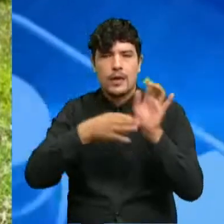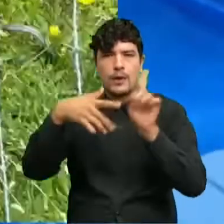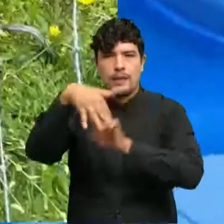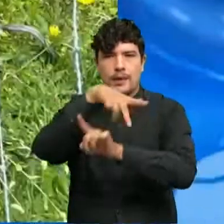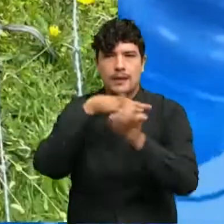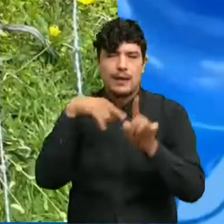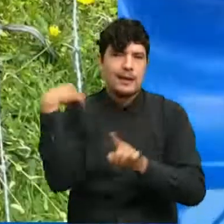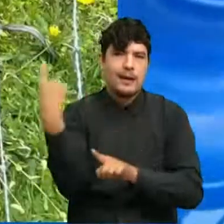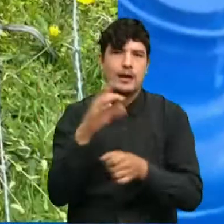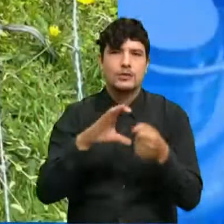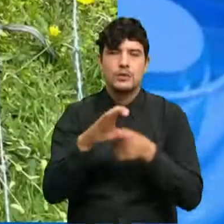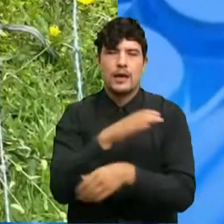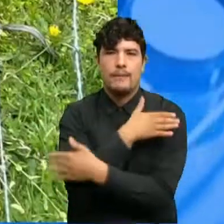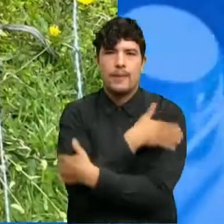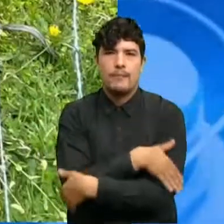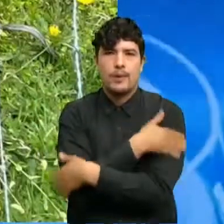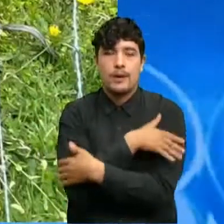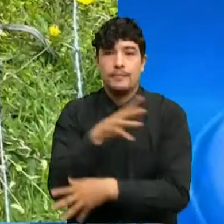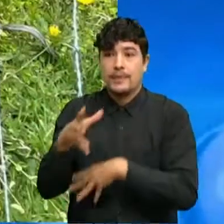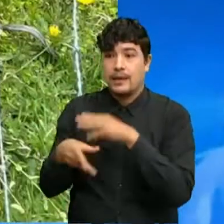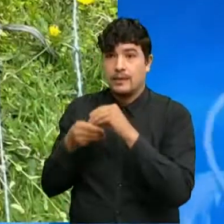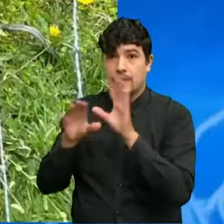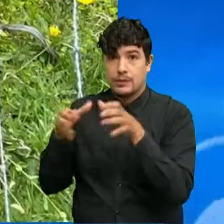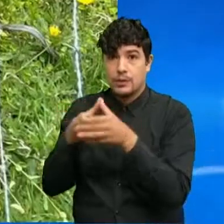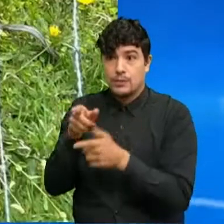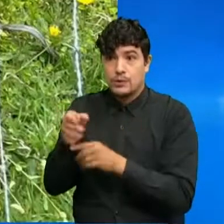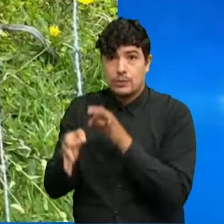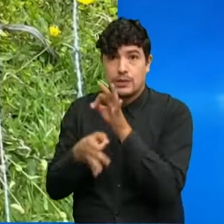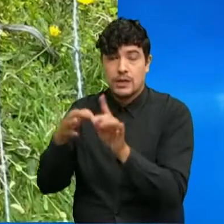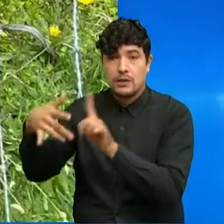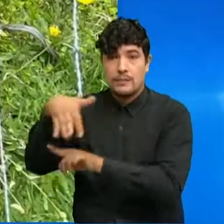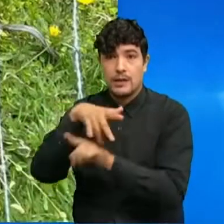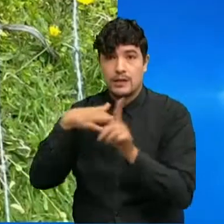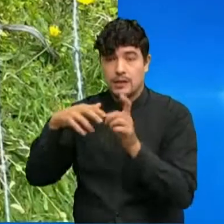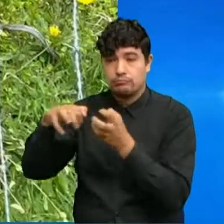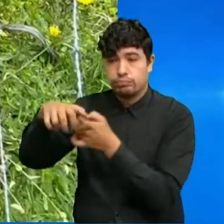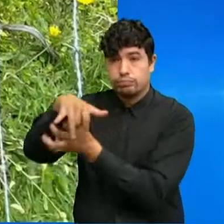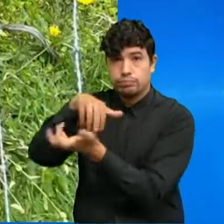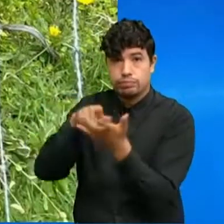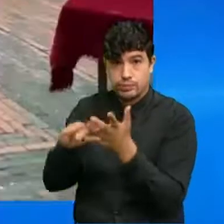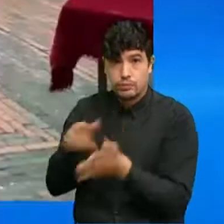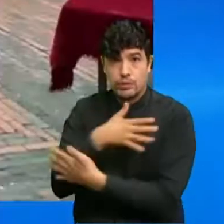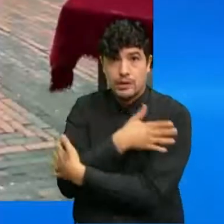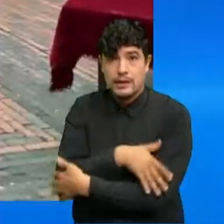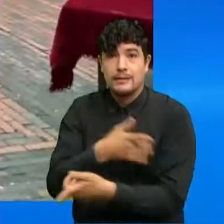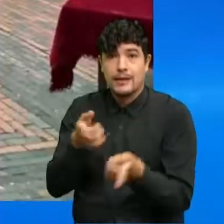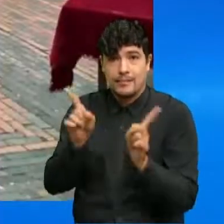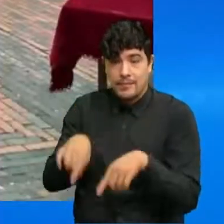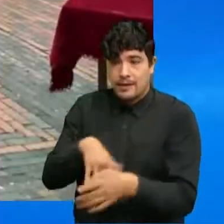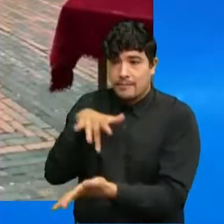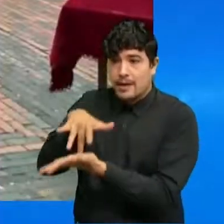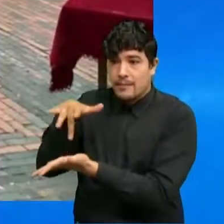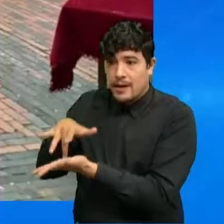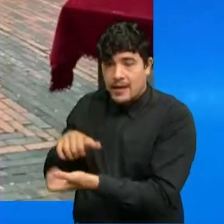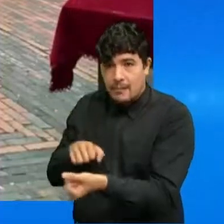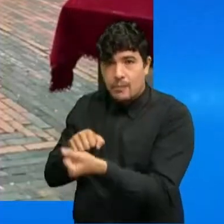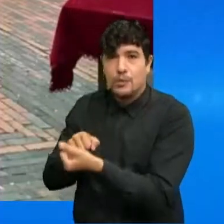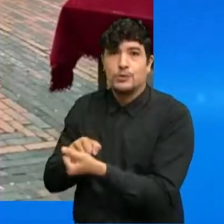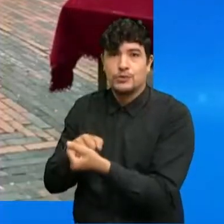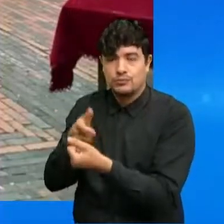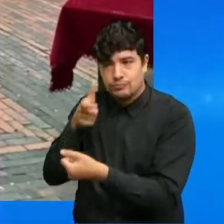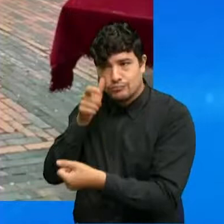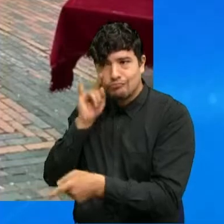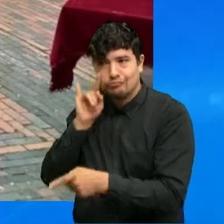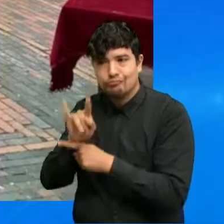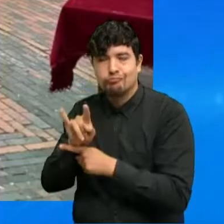municipio de pamplona de igual forma el grupo de protección ambiental y ecológica de pamplona hizo presencia en la vinculación de los 40 jóvenes que